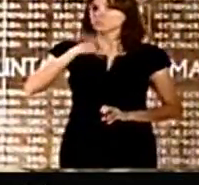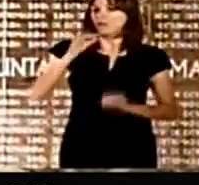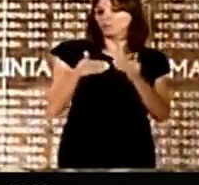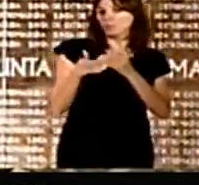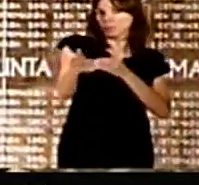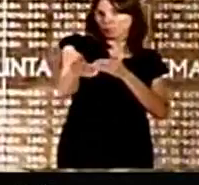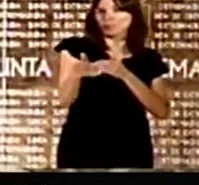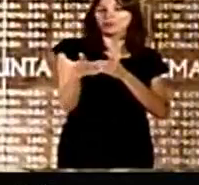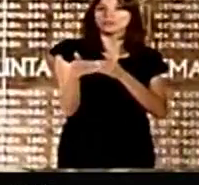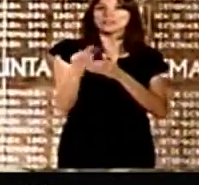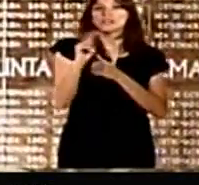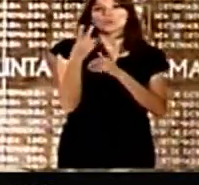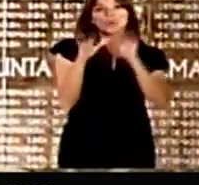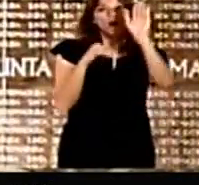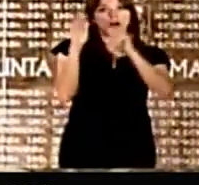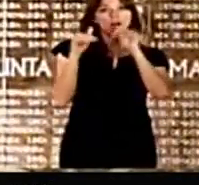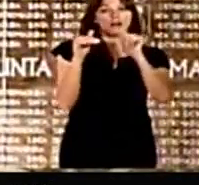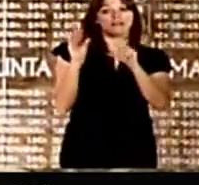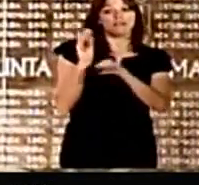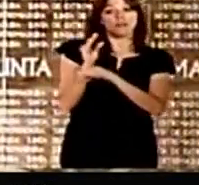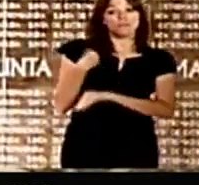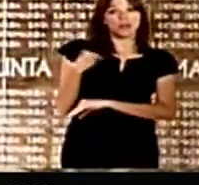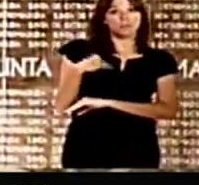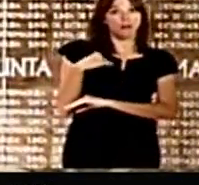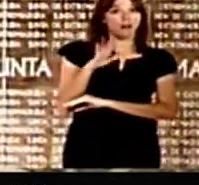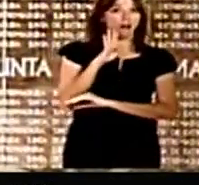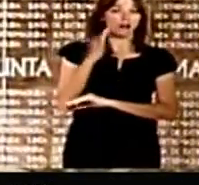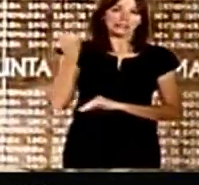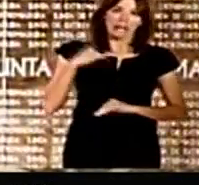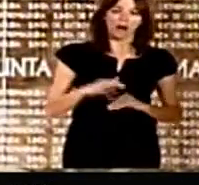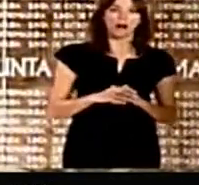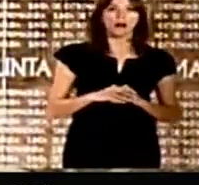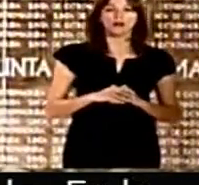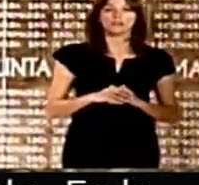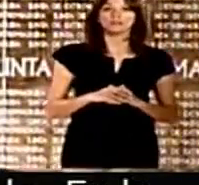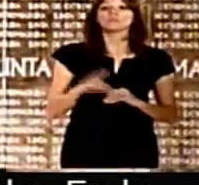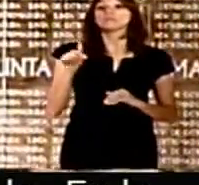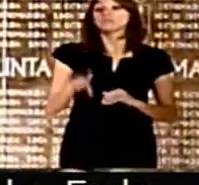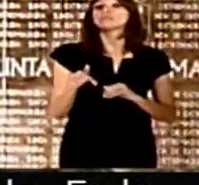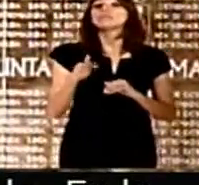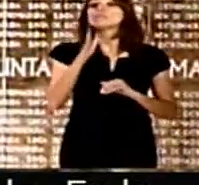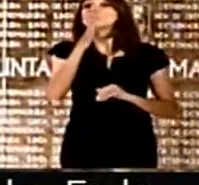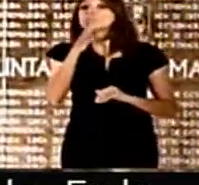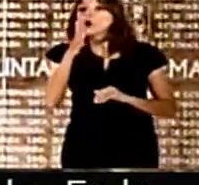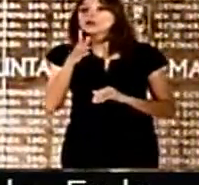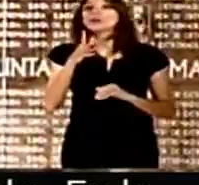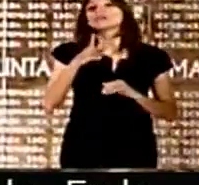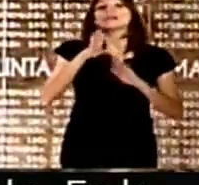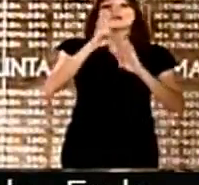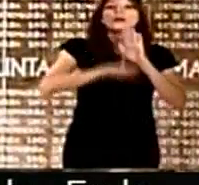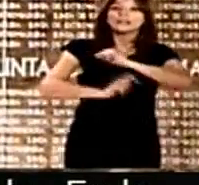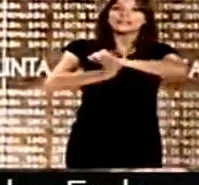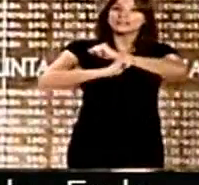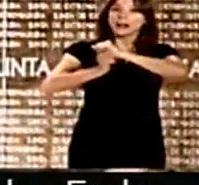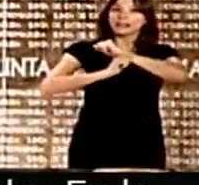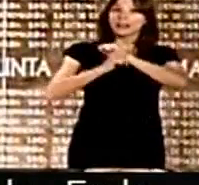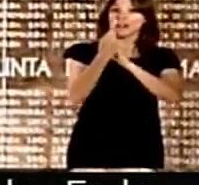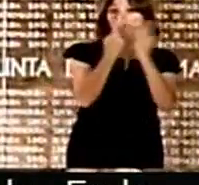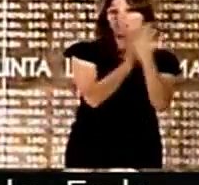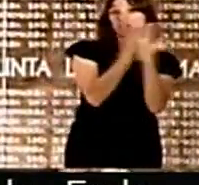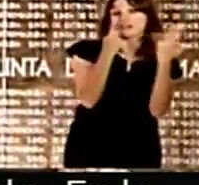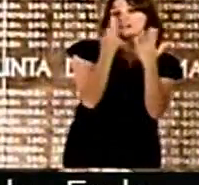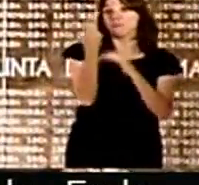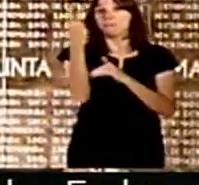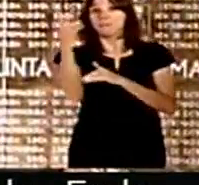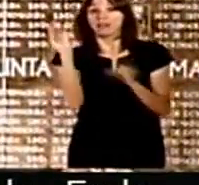trata de la segunda convocatoria que hacemos de estas ayudas y he de decirle que forma parte de la Estrategia de Empleo de Extremadura 16-20, la que firmamos